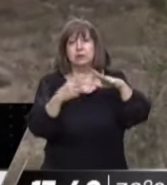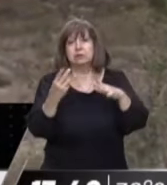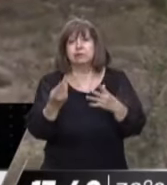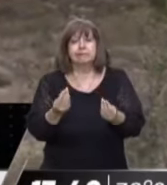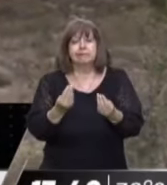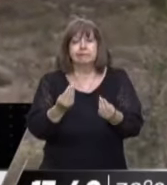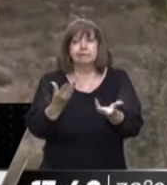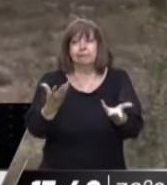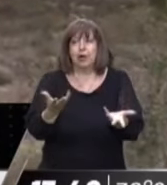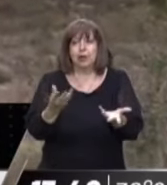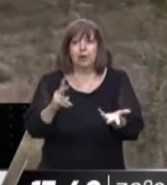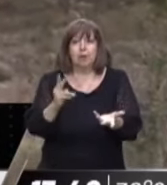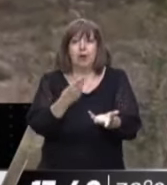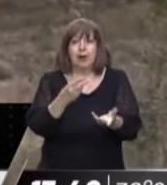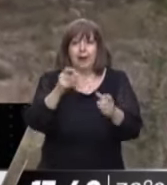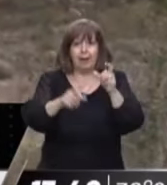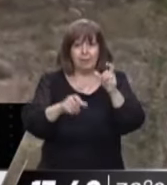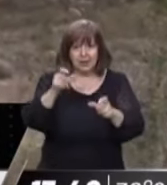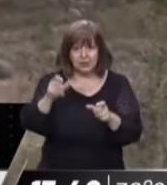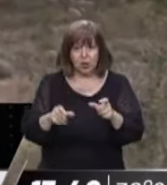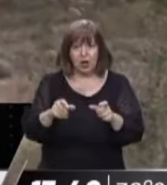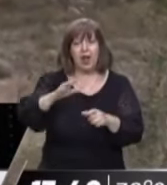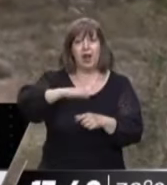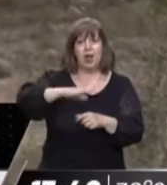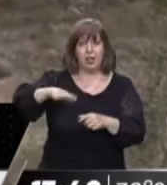que no se deben hacer y por algo por algo se dice que no se debe hacer porque es peligroso